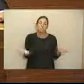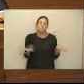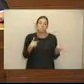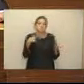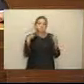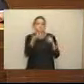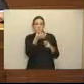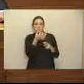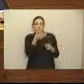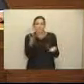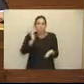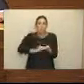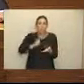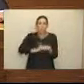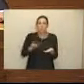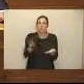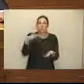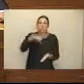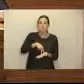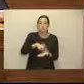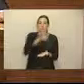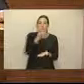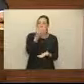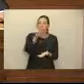como he hecho muchos aquí,